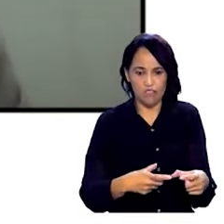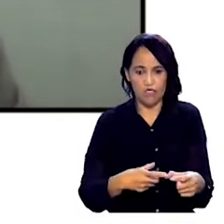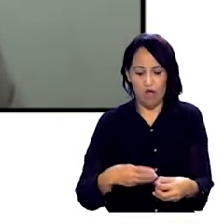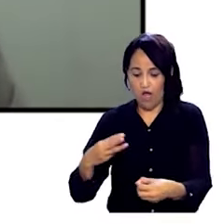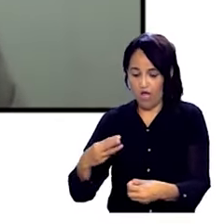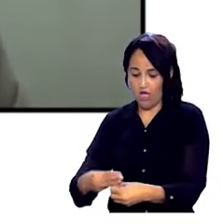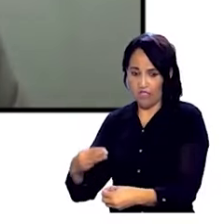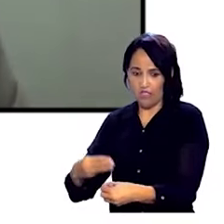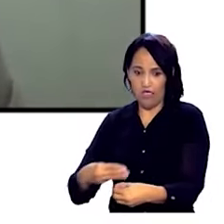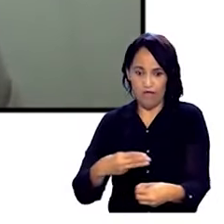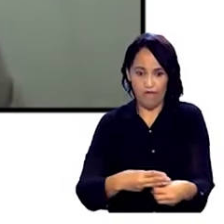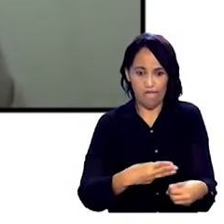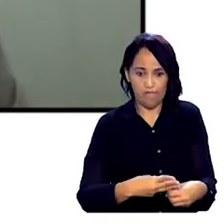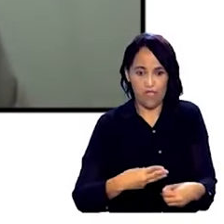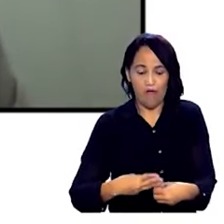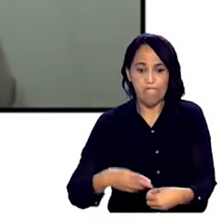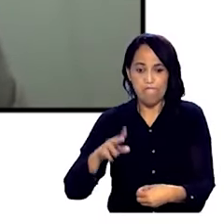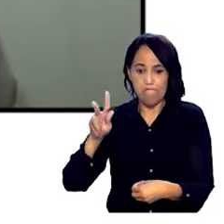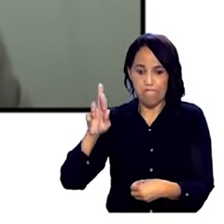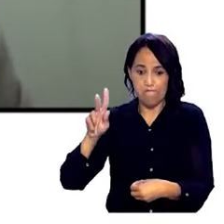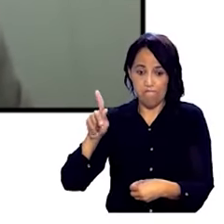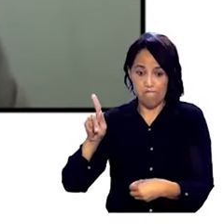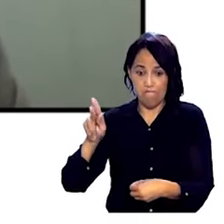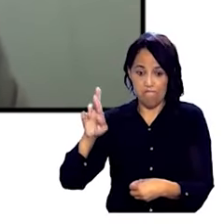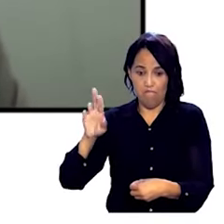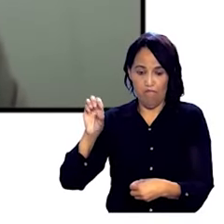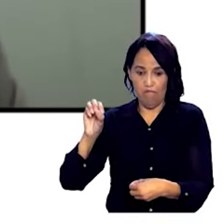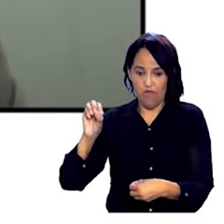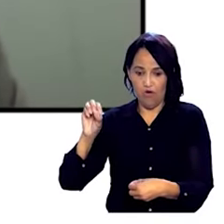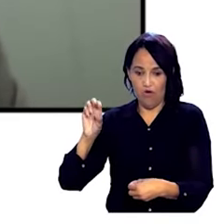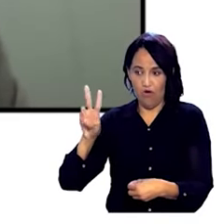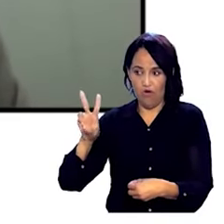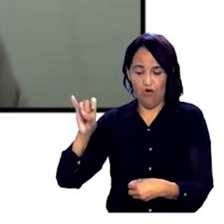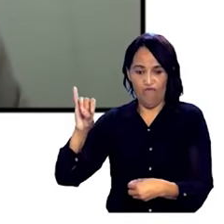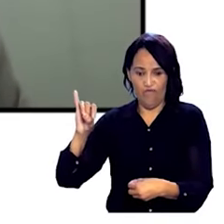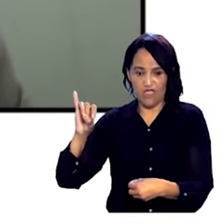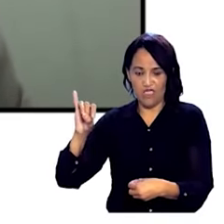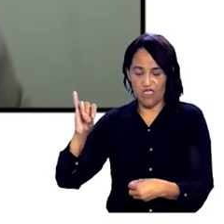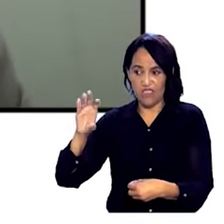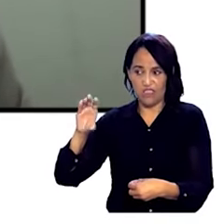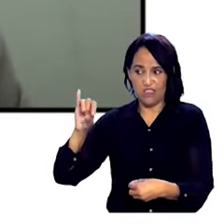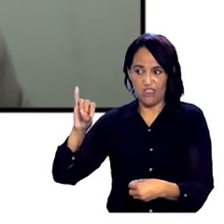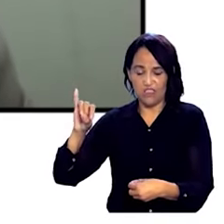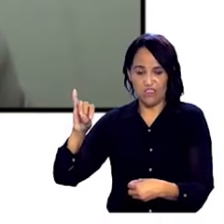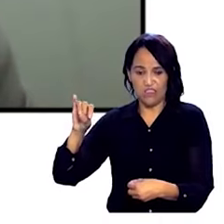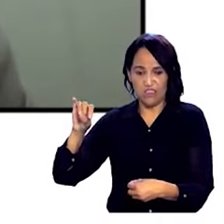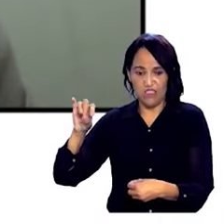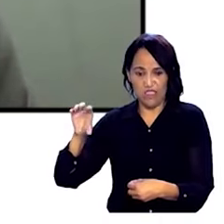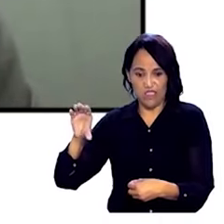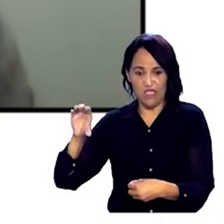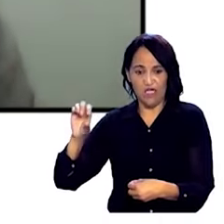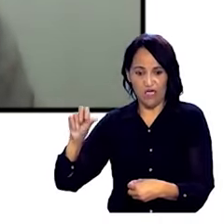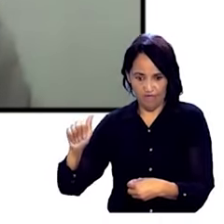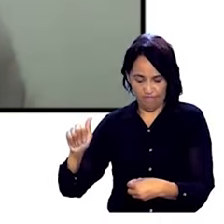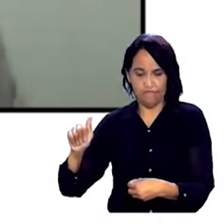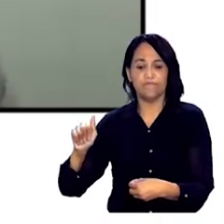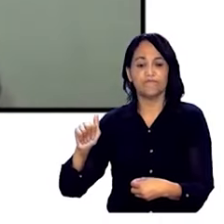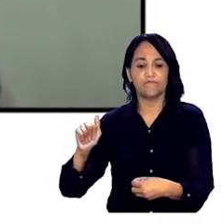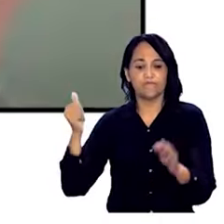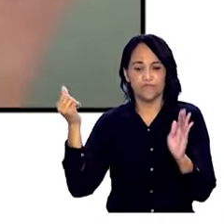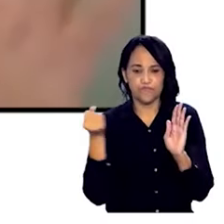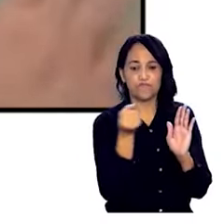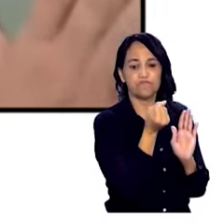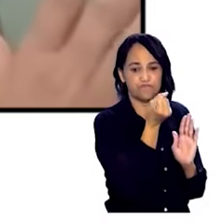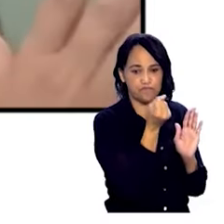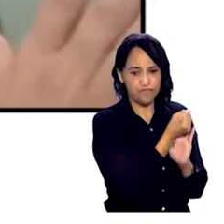infraconstitucional de tipo Federal un Marco normativo peo no Como en Brasil dere Federal incluye lo que